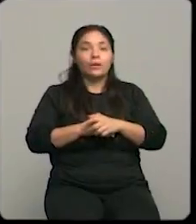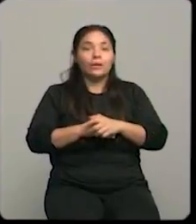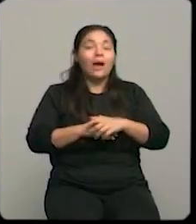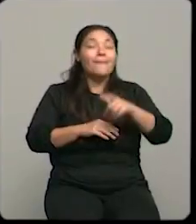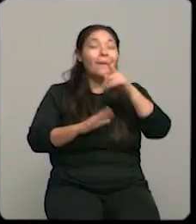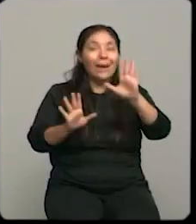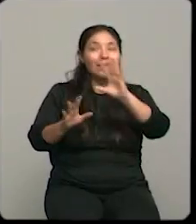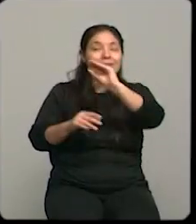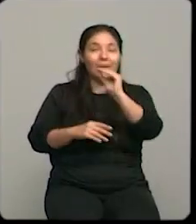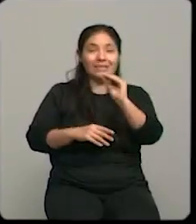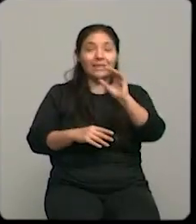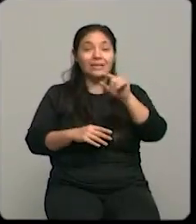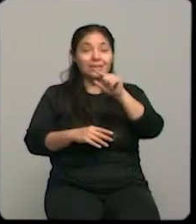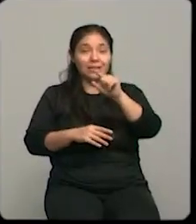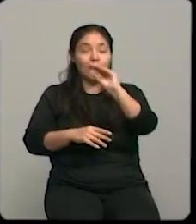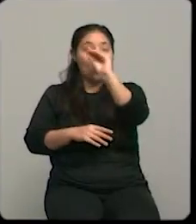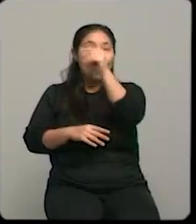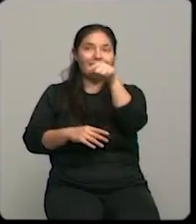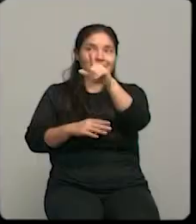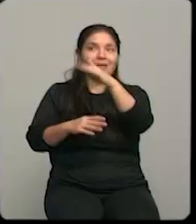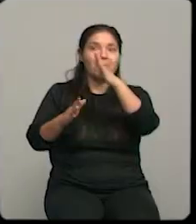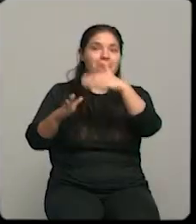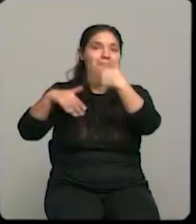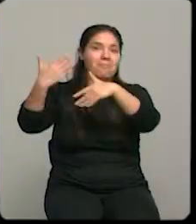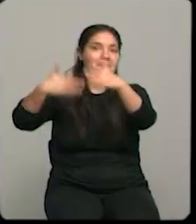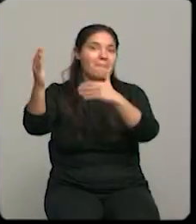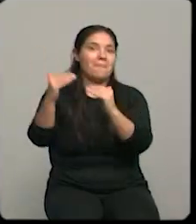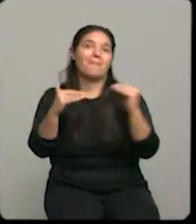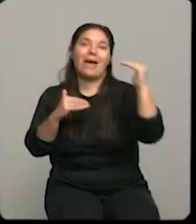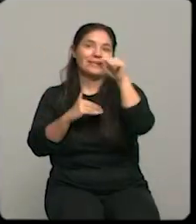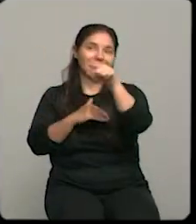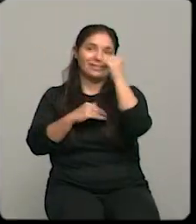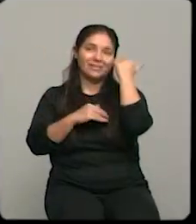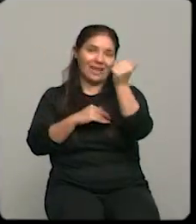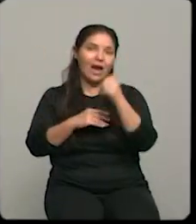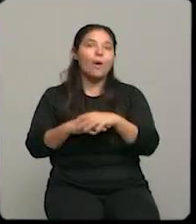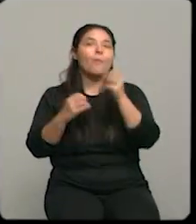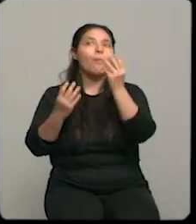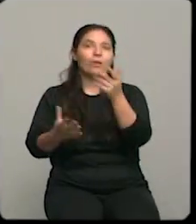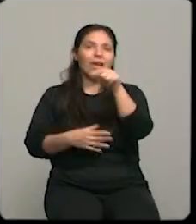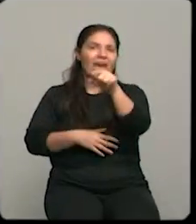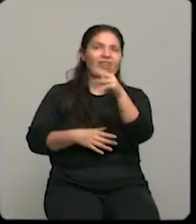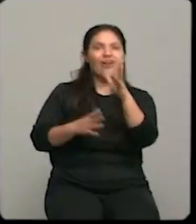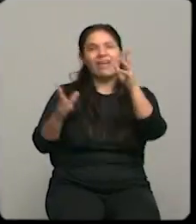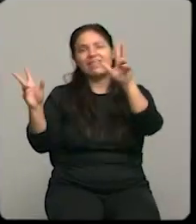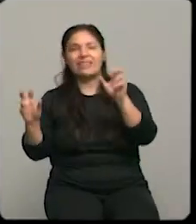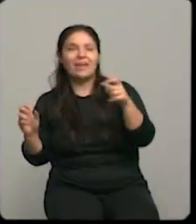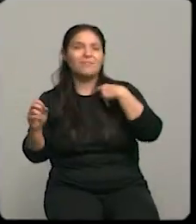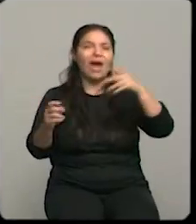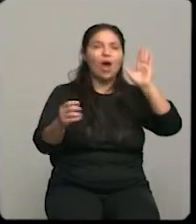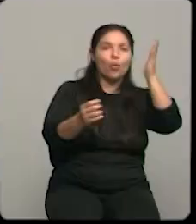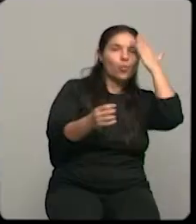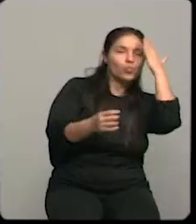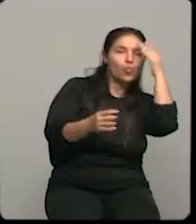años en esto. Ellos iniciaron mucho antes porque creo que jamás tuvieron esa distinción entre lo clásico y lo popular. Claro. Lo tienen naturalmente